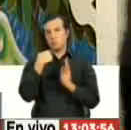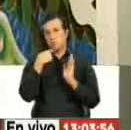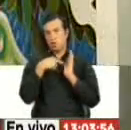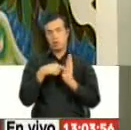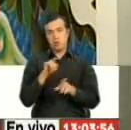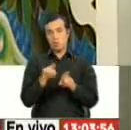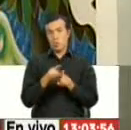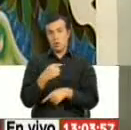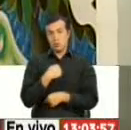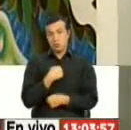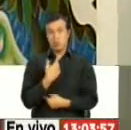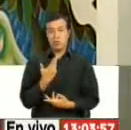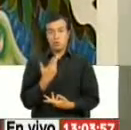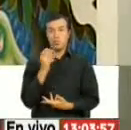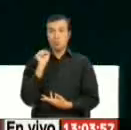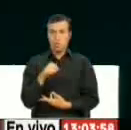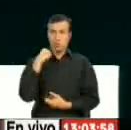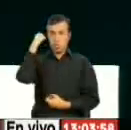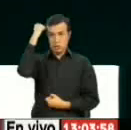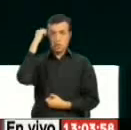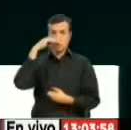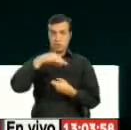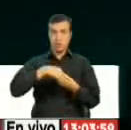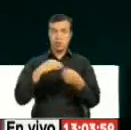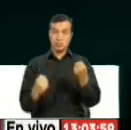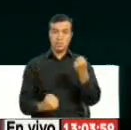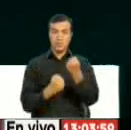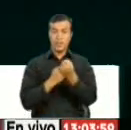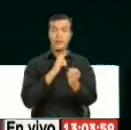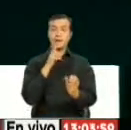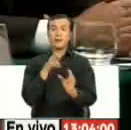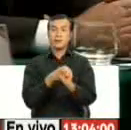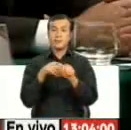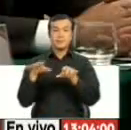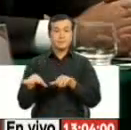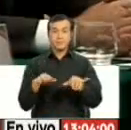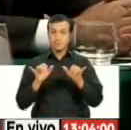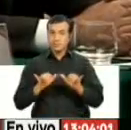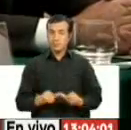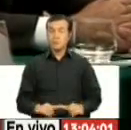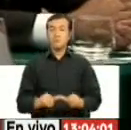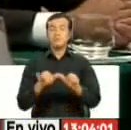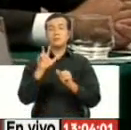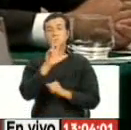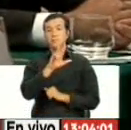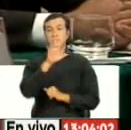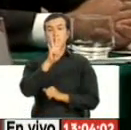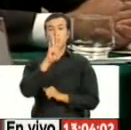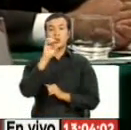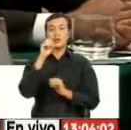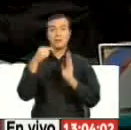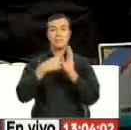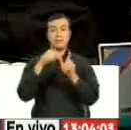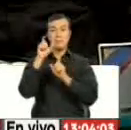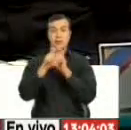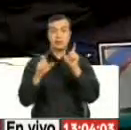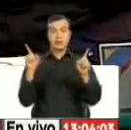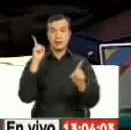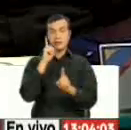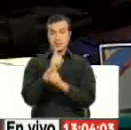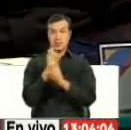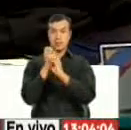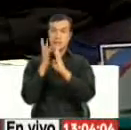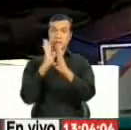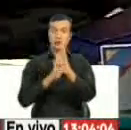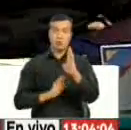quieran hacer el uso de su derecho para fortalecer la participación activa de más de 340.000 personas con discapacidad que